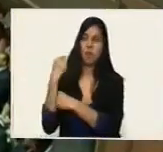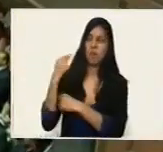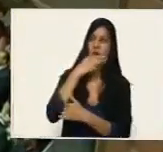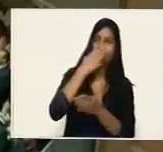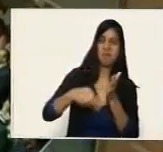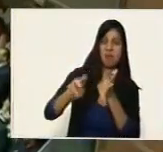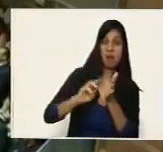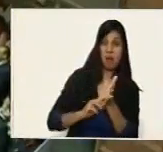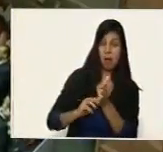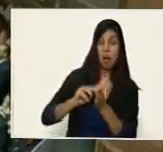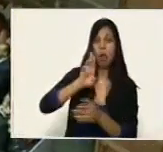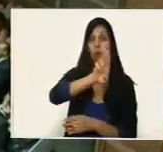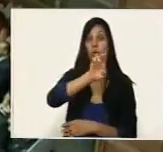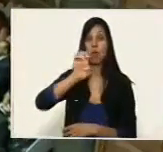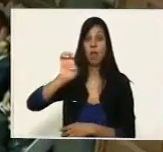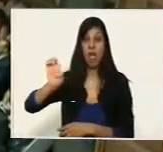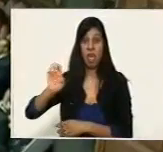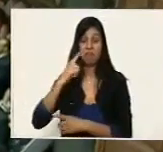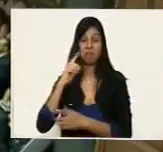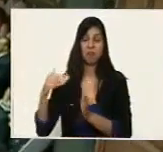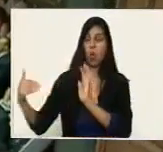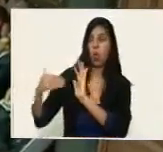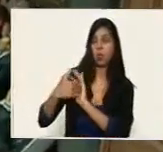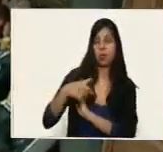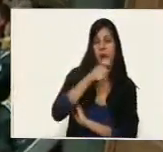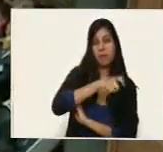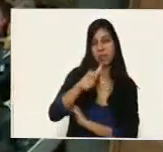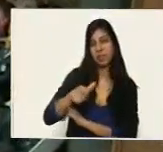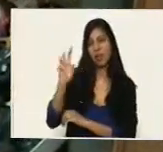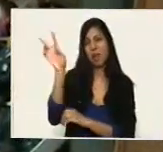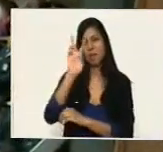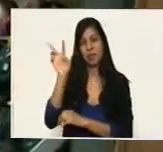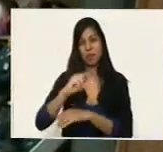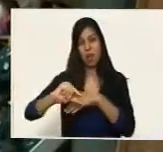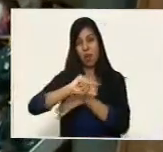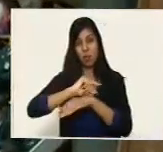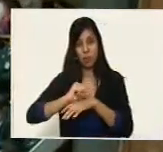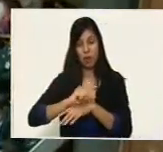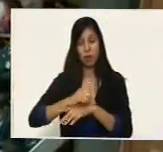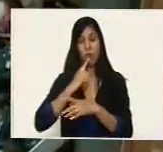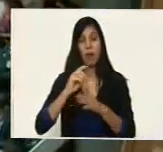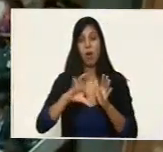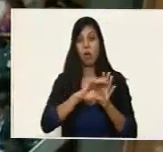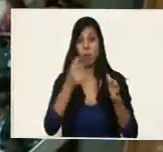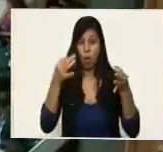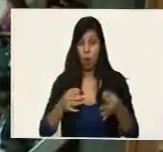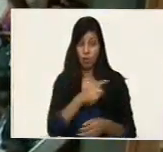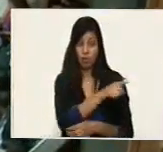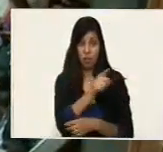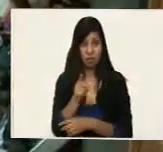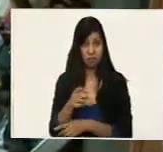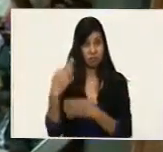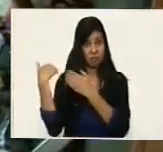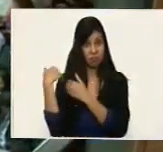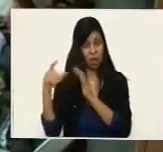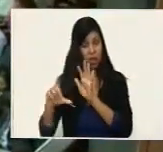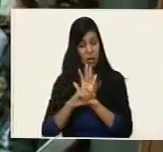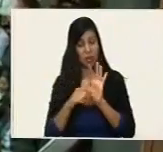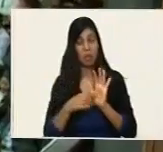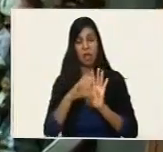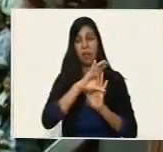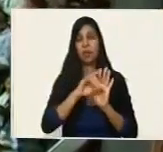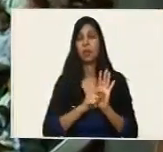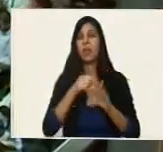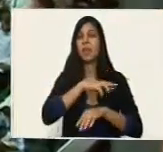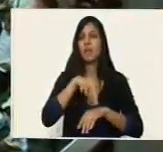impuestas por la Unión Europea a funcionarios del gobierno democrático y constitucionalmente electo de la República Bolivariana de